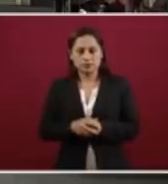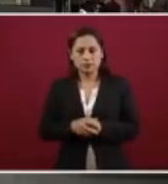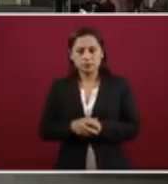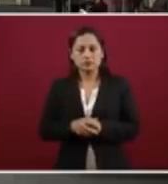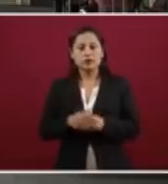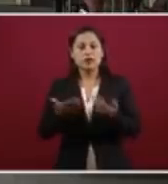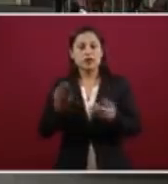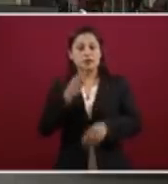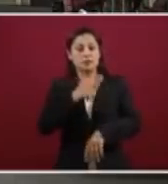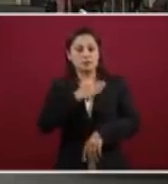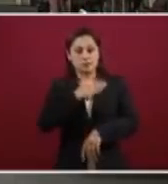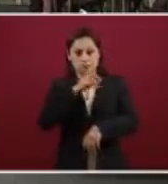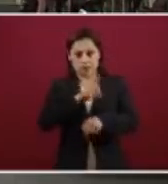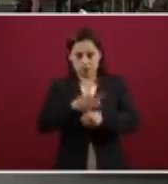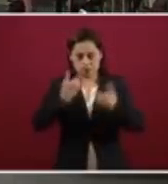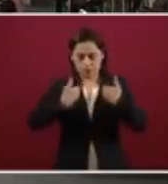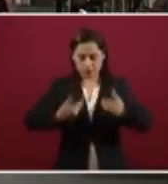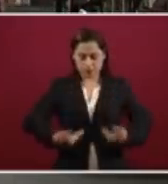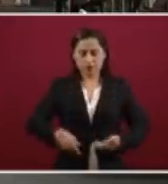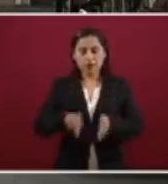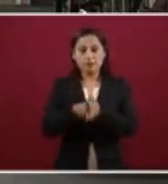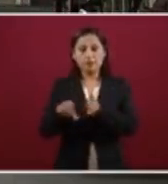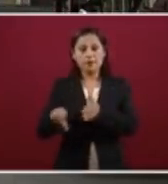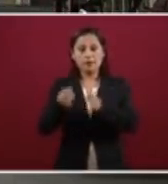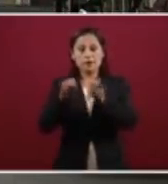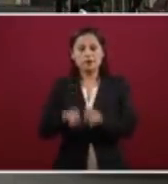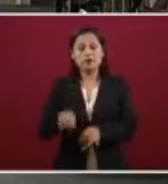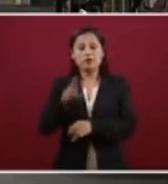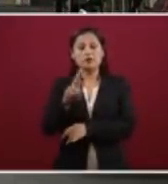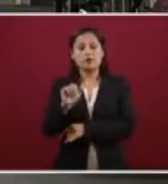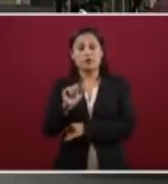Buenos días, presidente. Antonio López, del periódico La Razón.